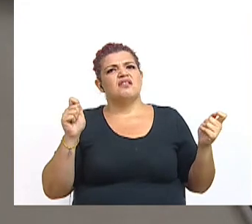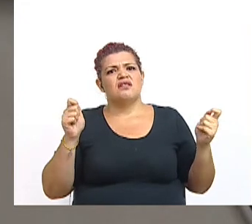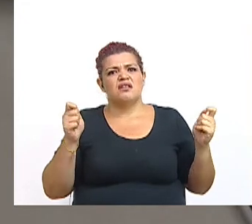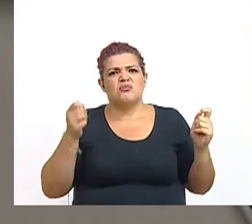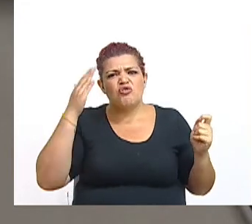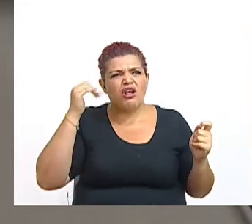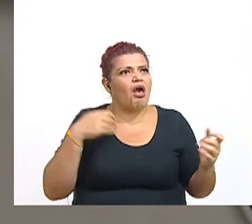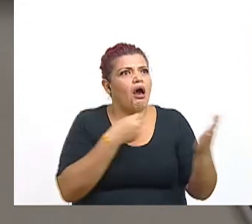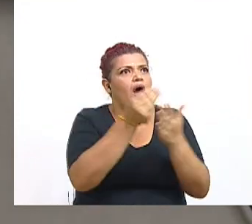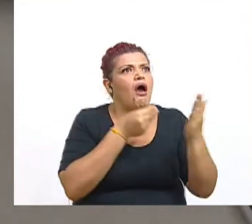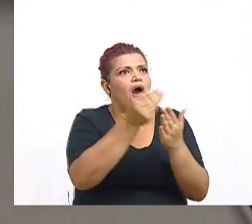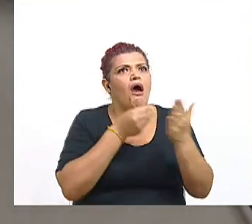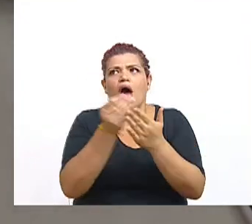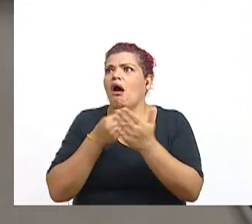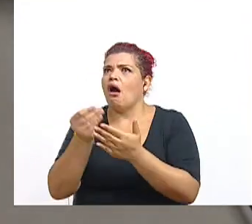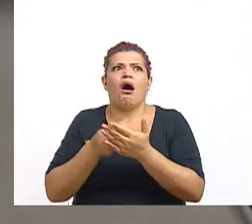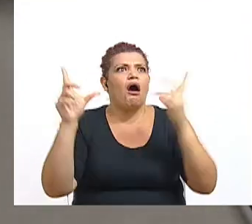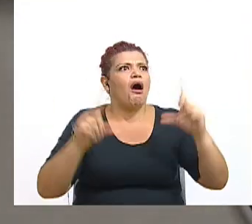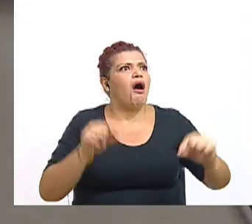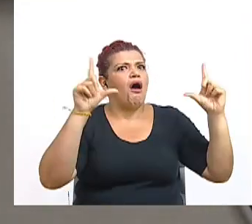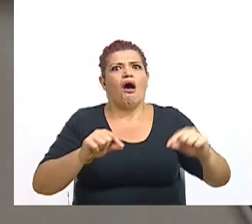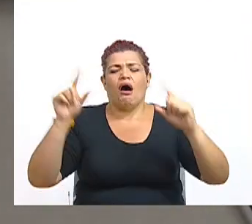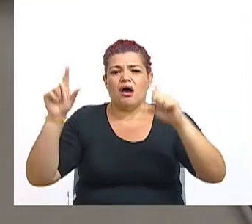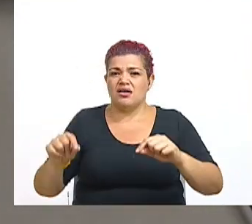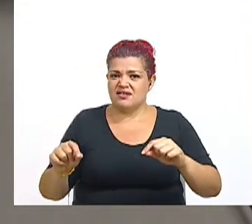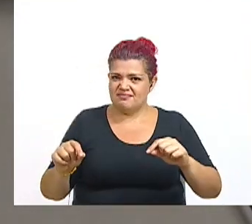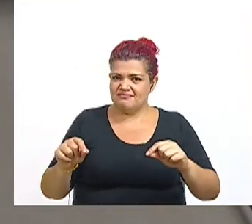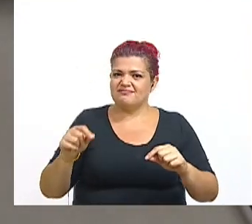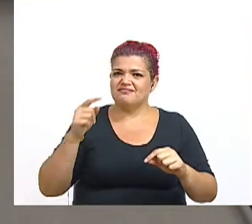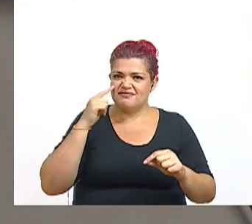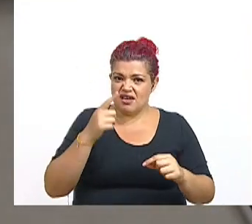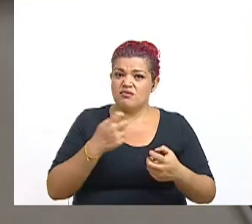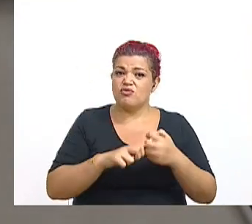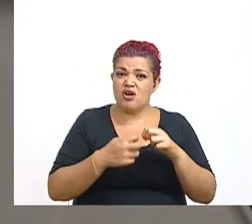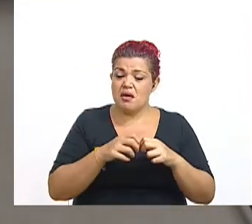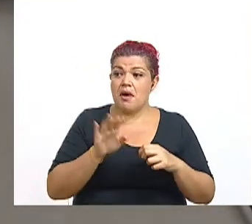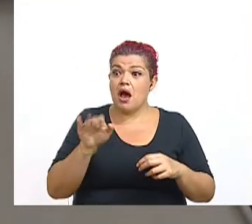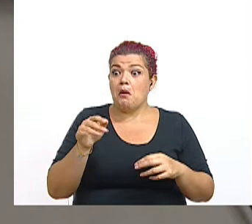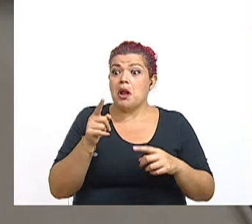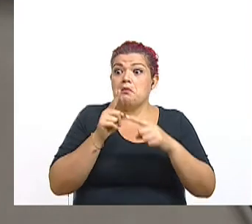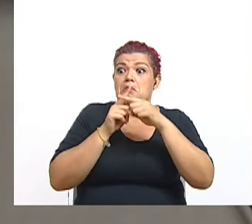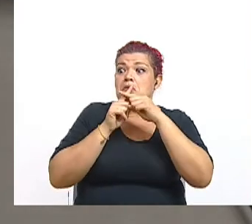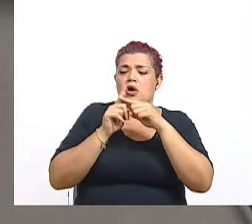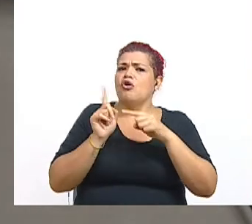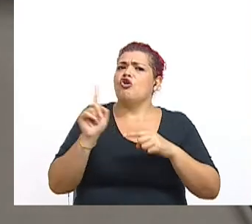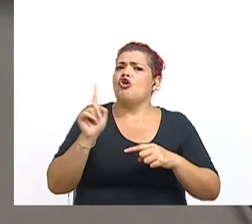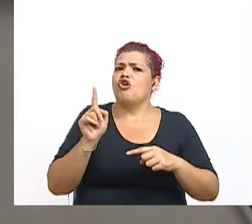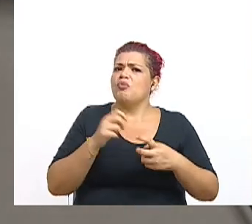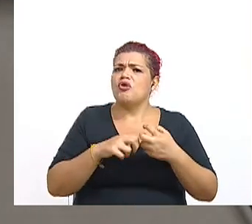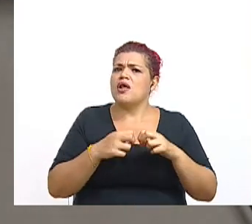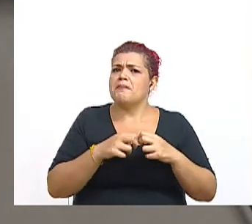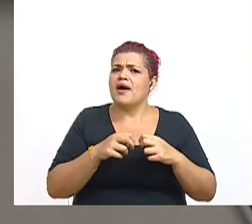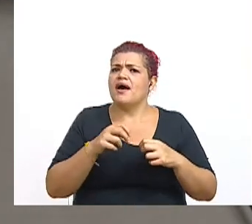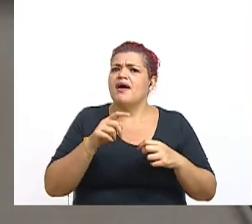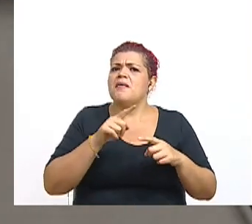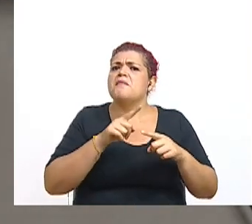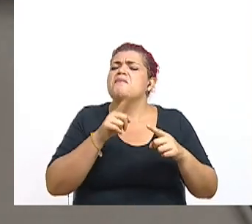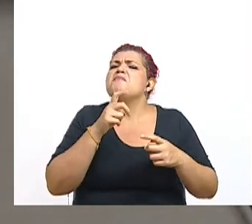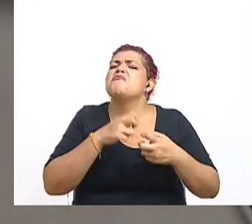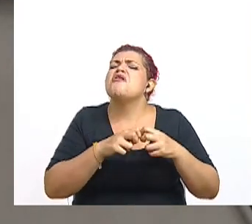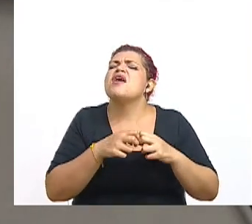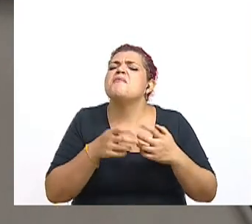y poco consciente. Veo hablar de un problema que no viene de que no nos hayan dicho qué hacer o qué no hacer, sino de que no hemos tenido